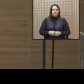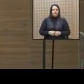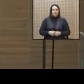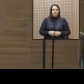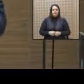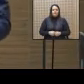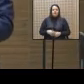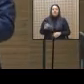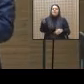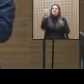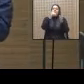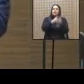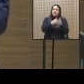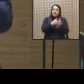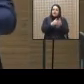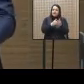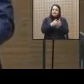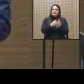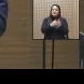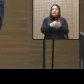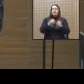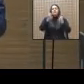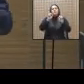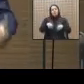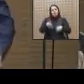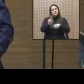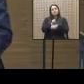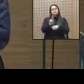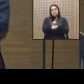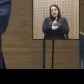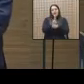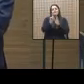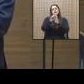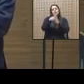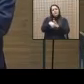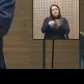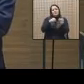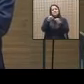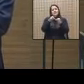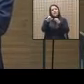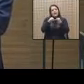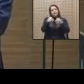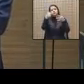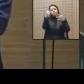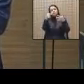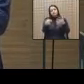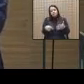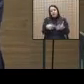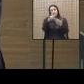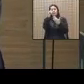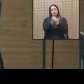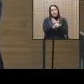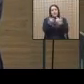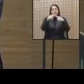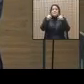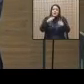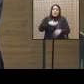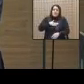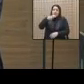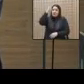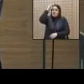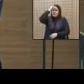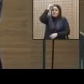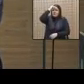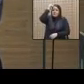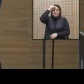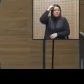Y otra vez, puedo dedicar estos minutos a explicar esa serie de proyectos. Pero eso, a mi juicio,